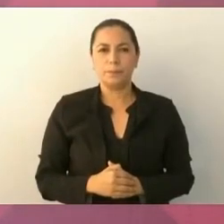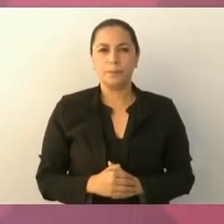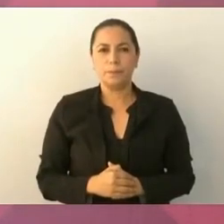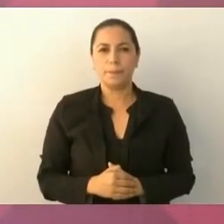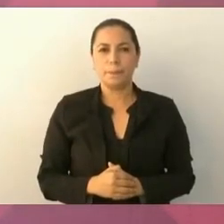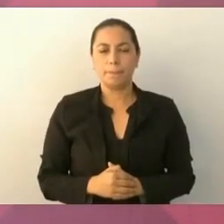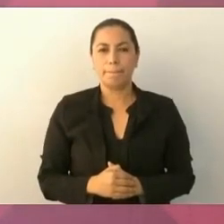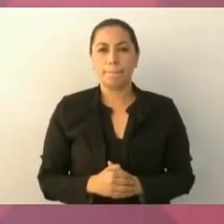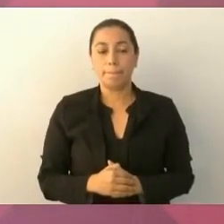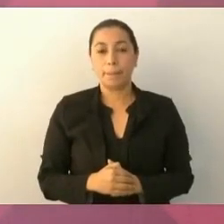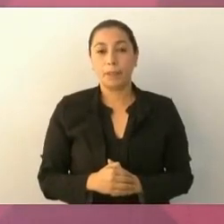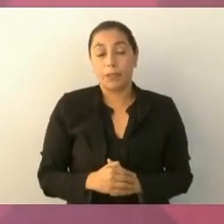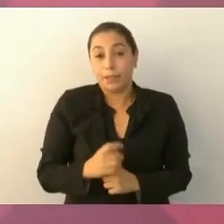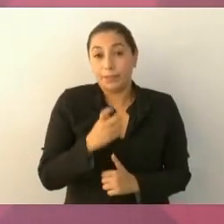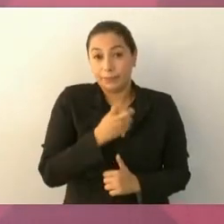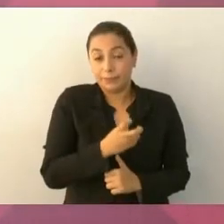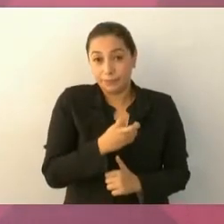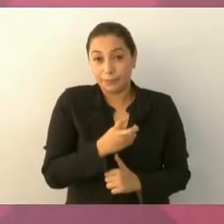es mi